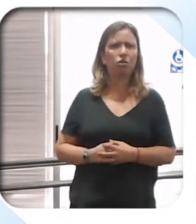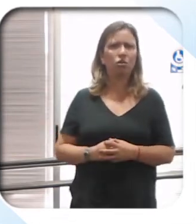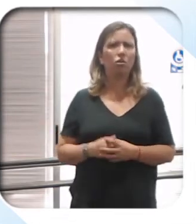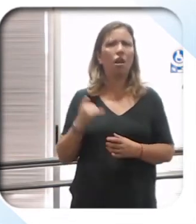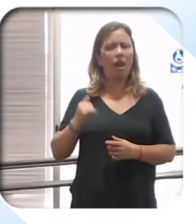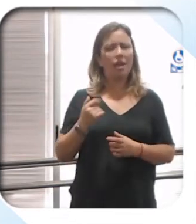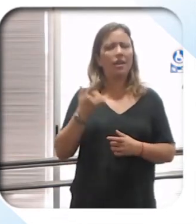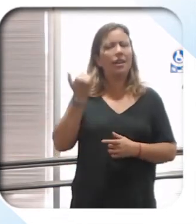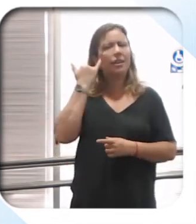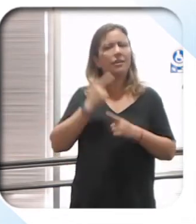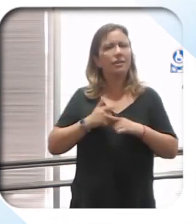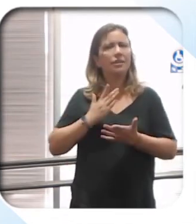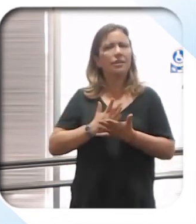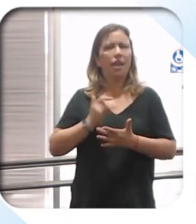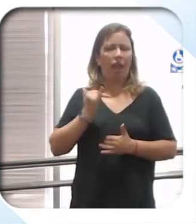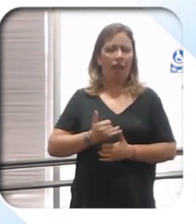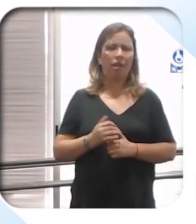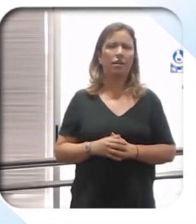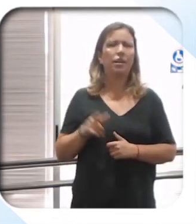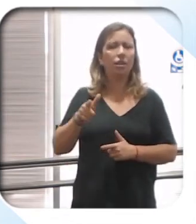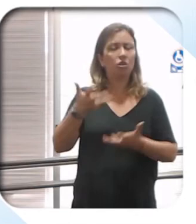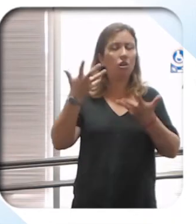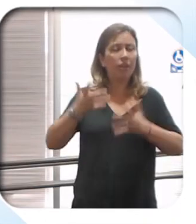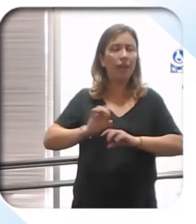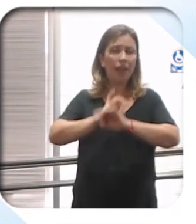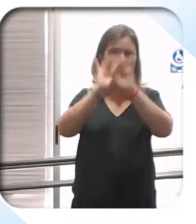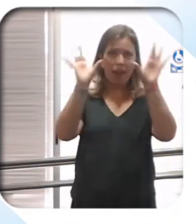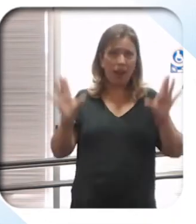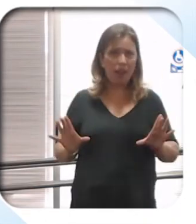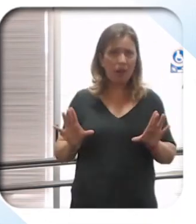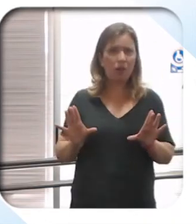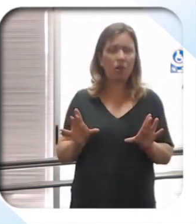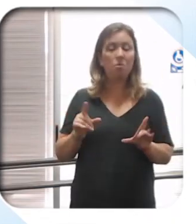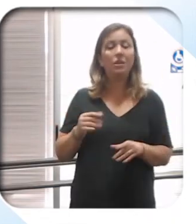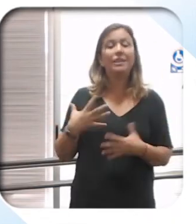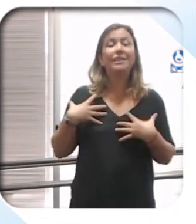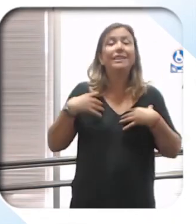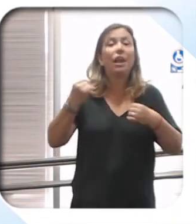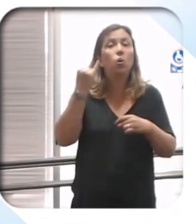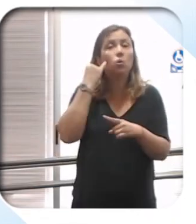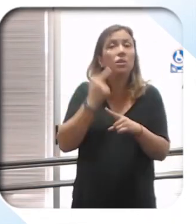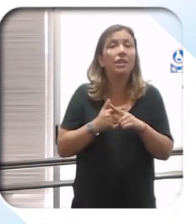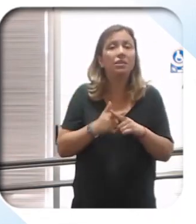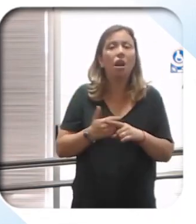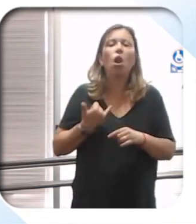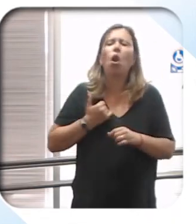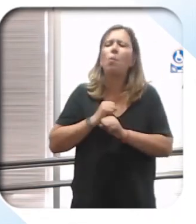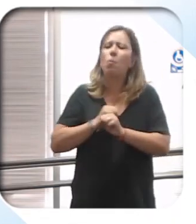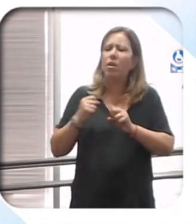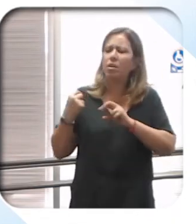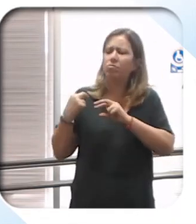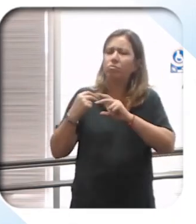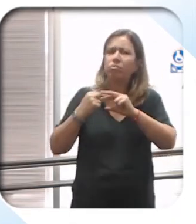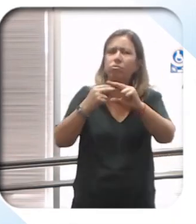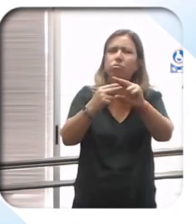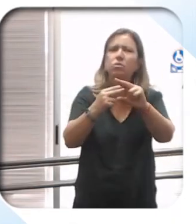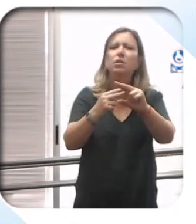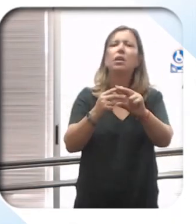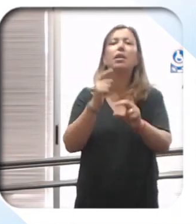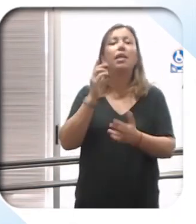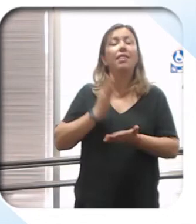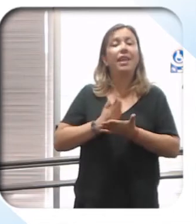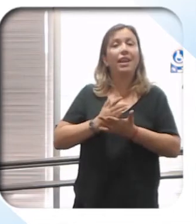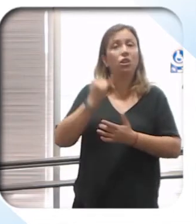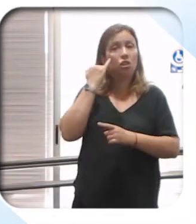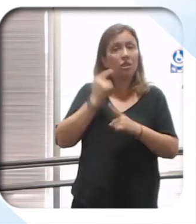con derechos sexuales. Y esto sí lo quiero recalcar, que dice que para que la salud sexual se logre y se mantenga, los derechos sexuales